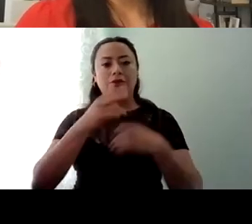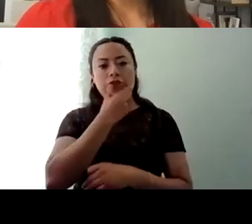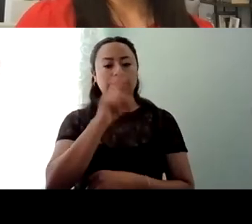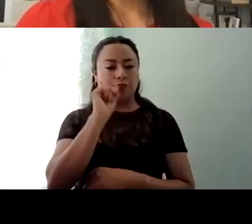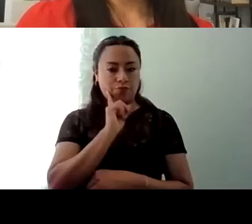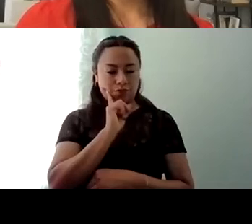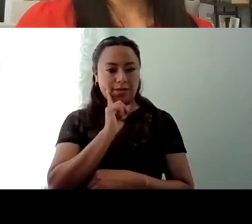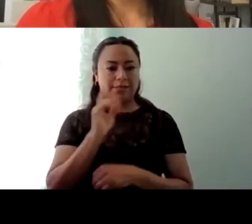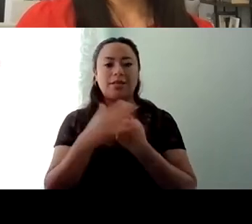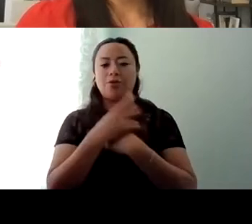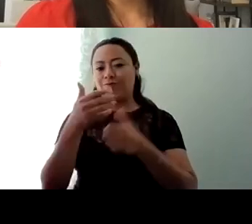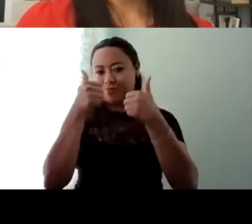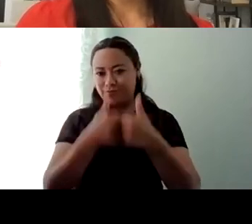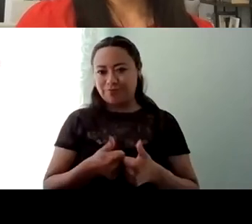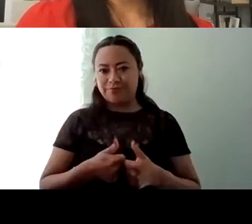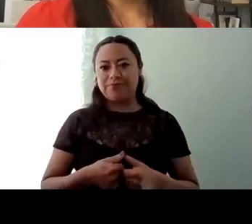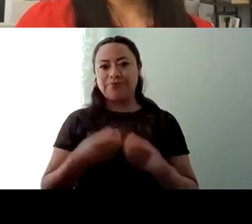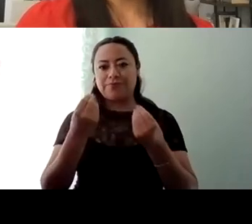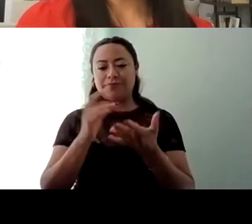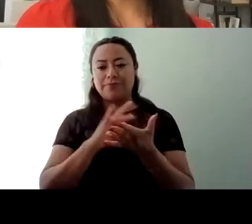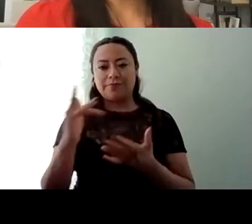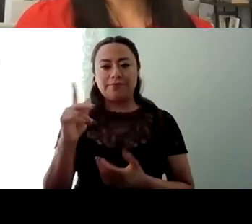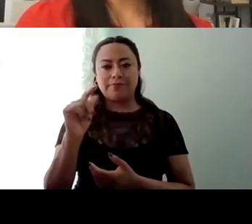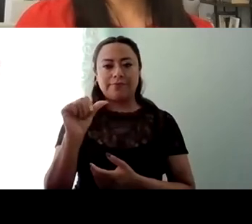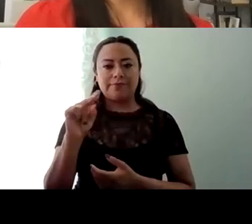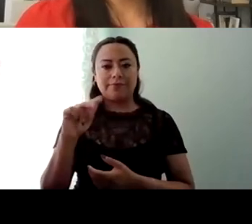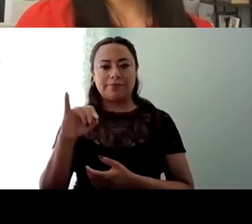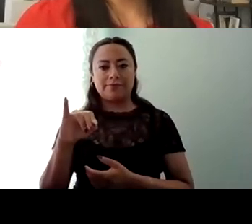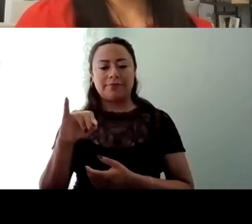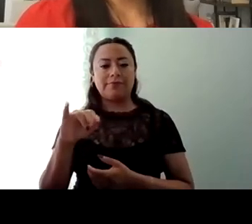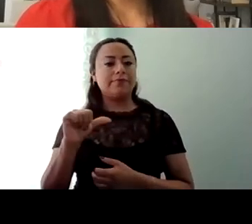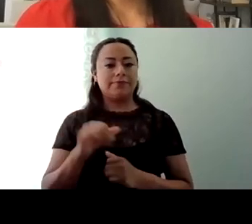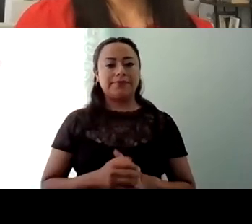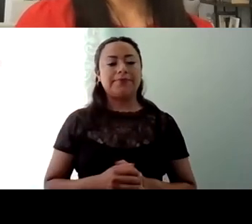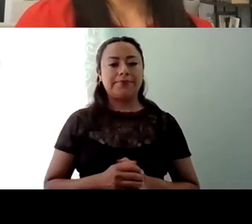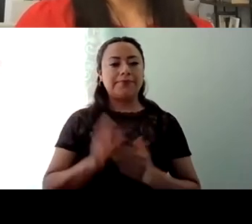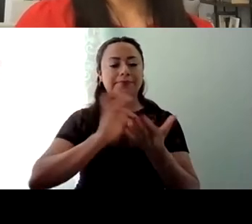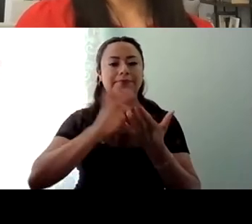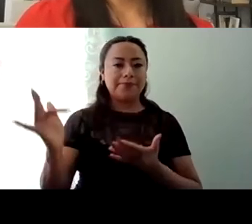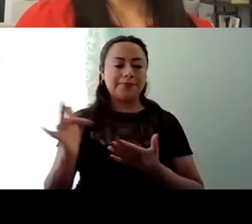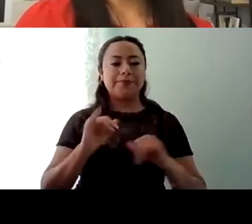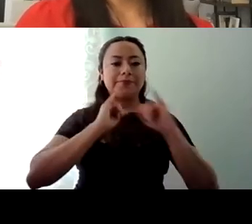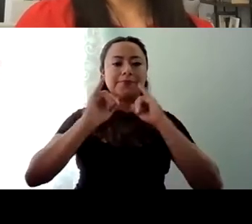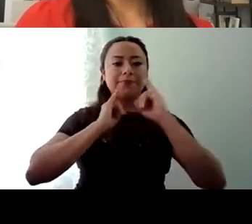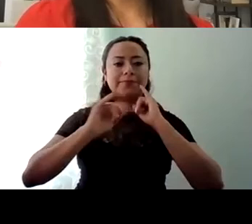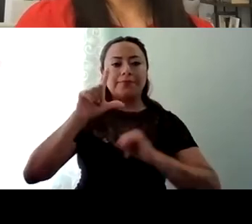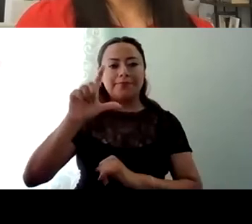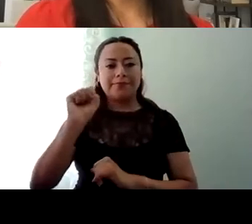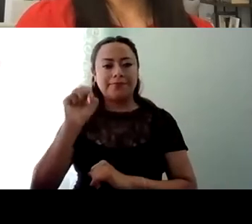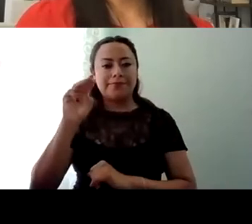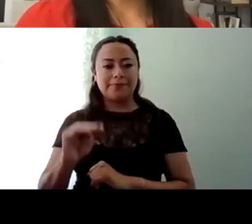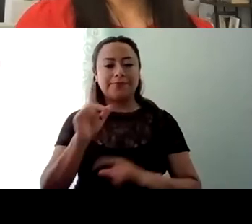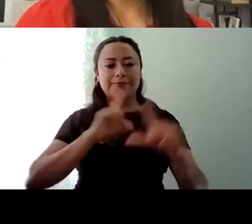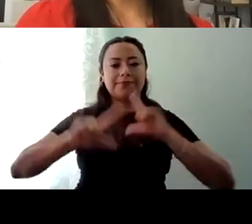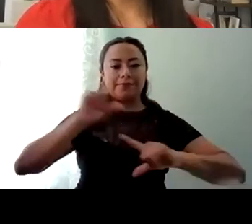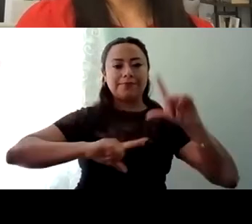gracias, Tania, por acompañarnos esta tarde. Gracias también, por supuesto, a la intérprete de lengua de señas y al equipo de comunicación